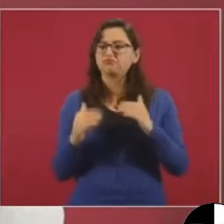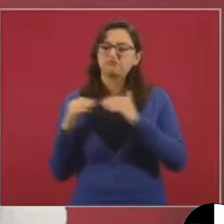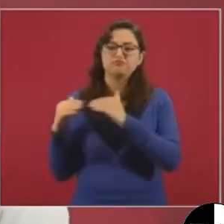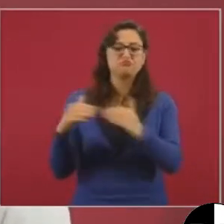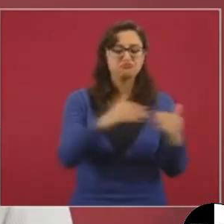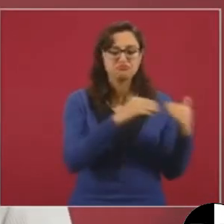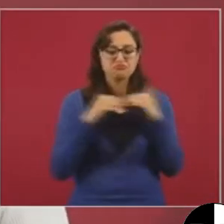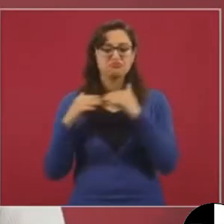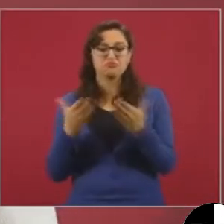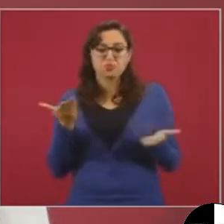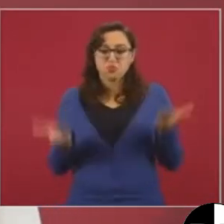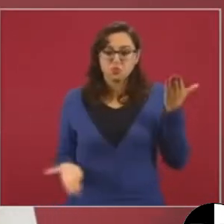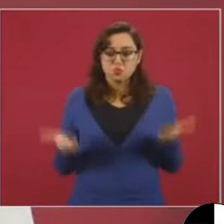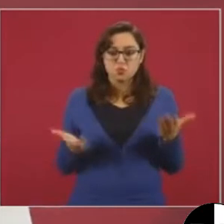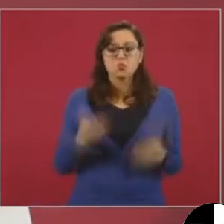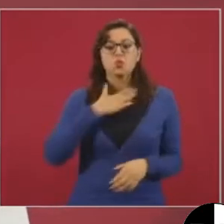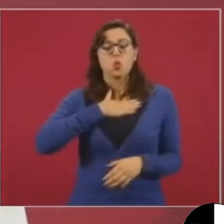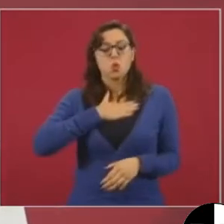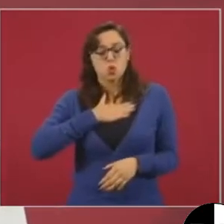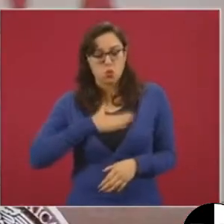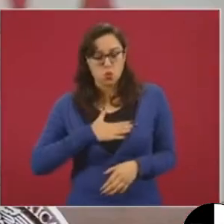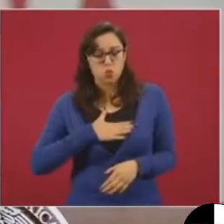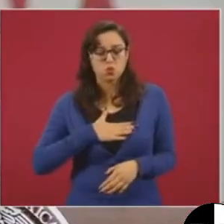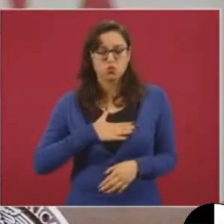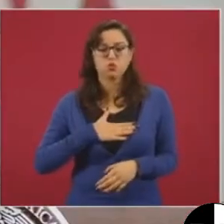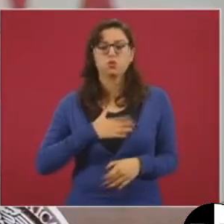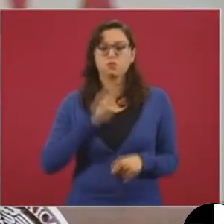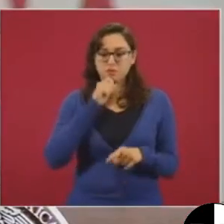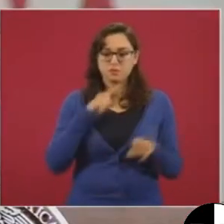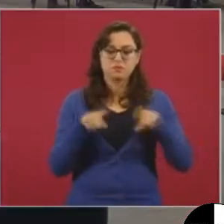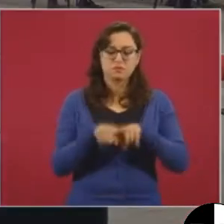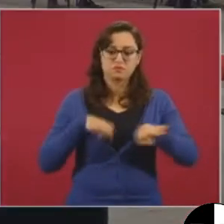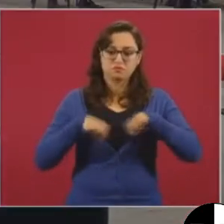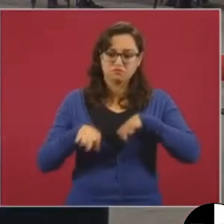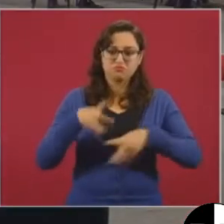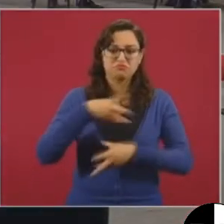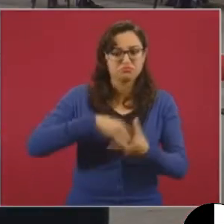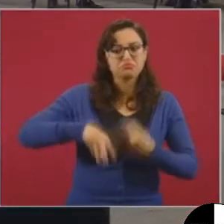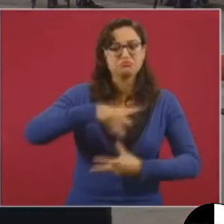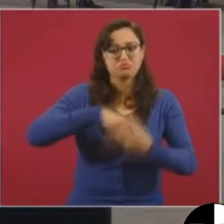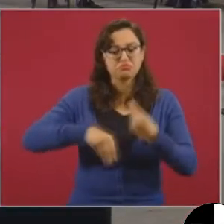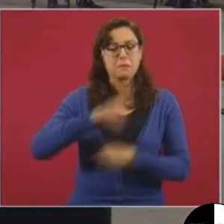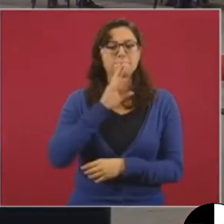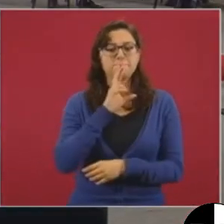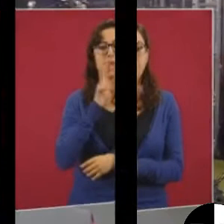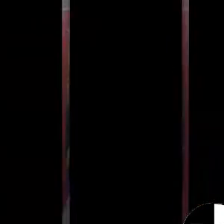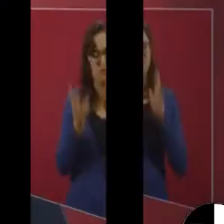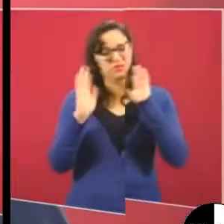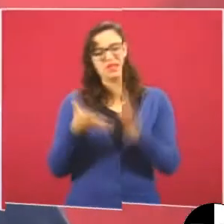equitativo, más equilibrado, más justo y más productivo. Es todo, presidente.